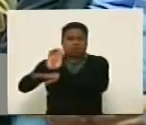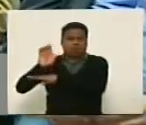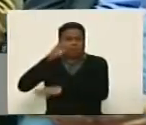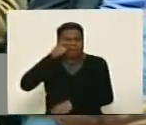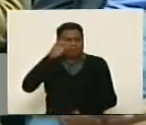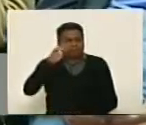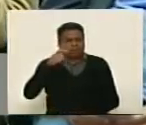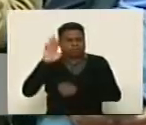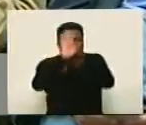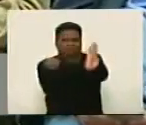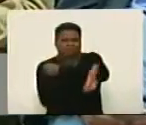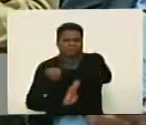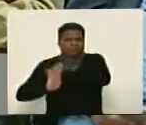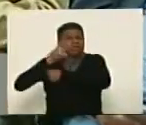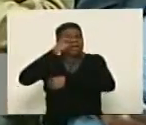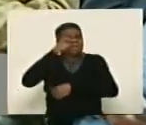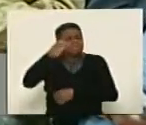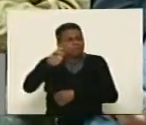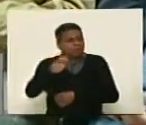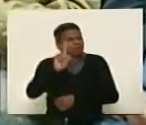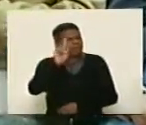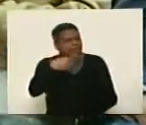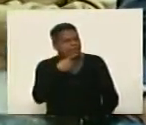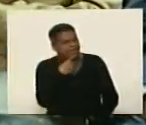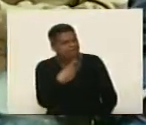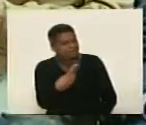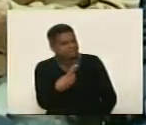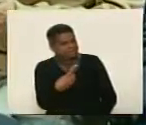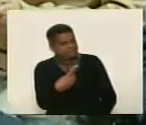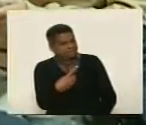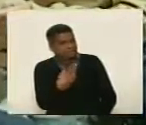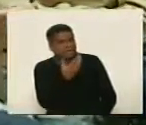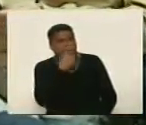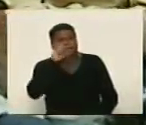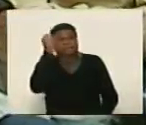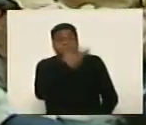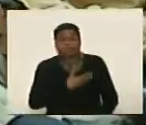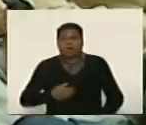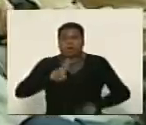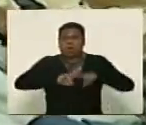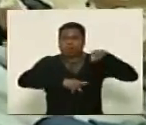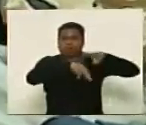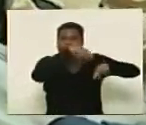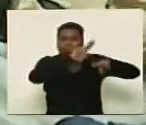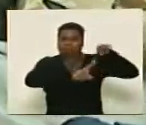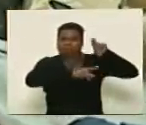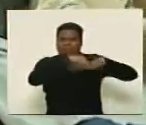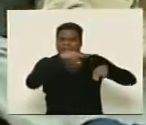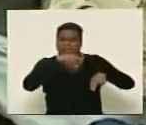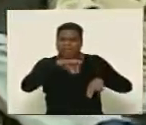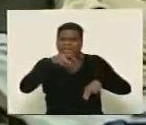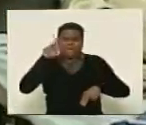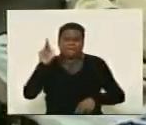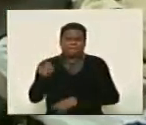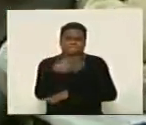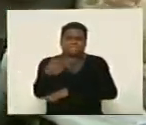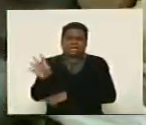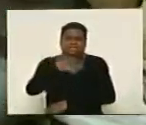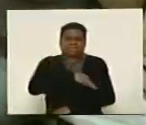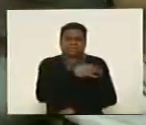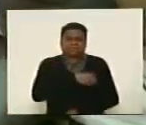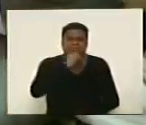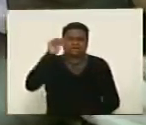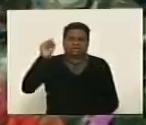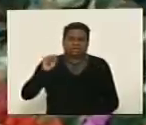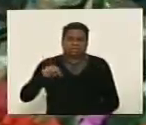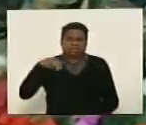hay que decir también que el presidente Nicolás Maduro es un constructor de la patria socialista, es un constructor de futuro, es un constructor